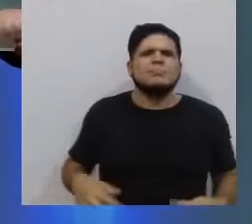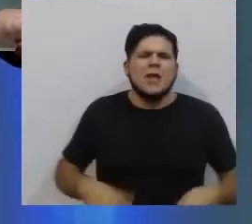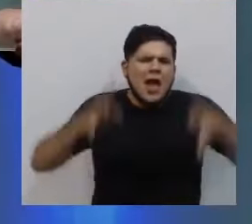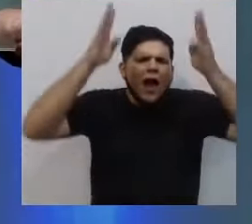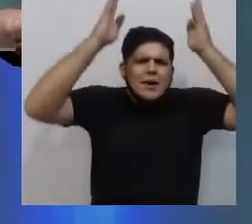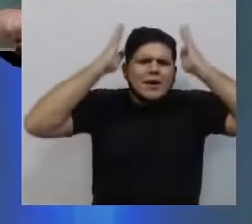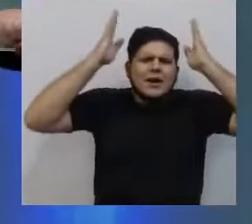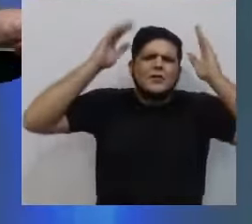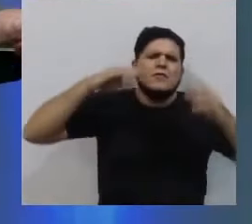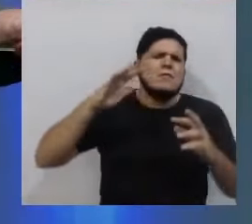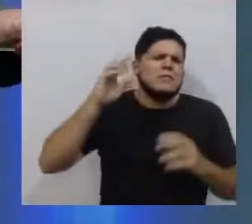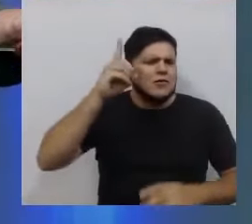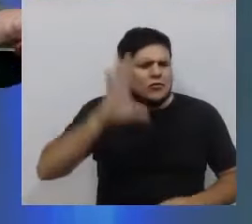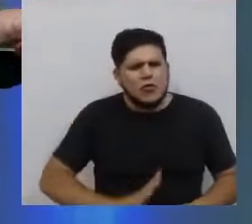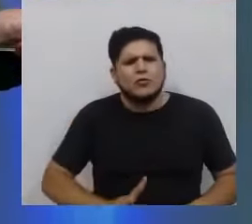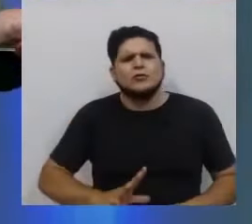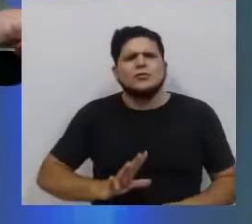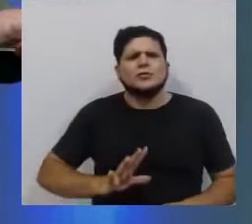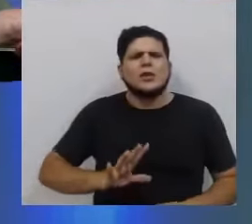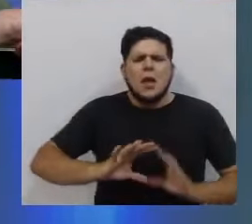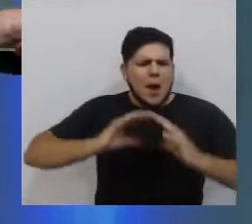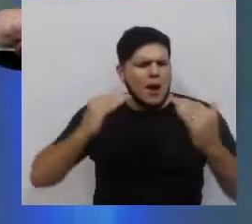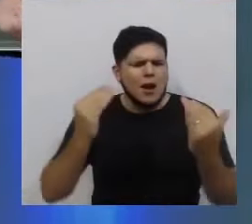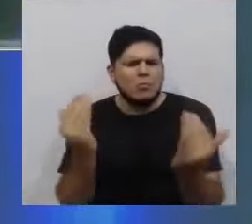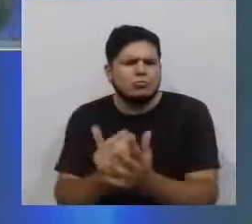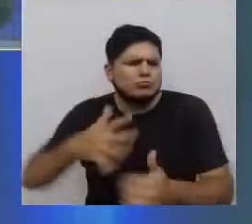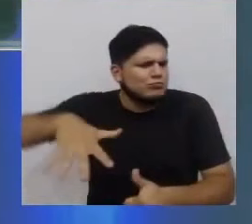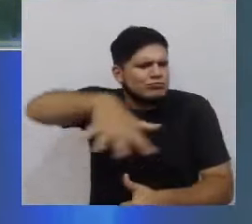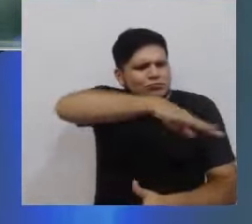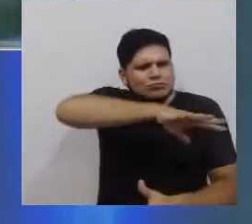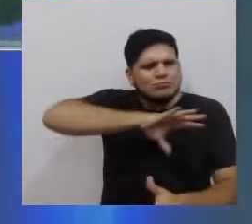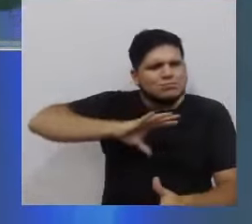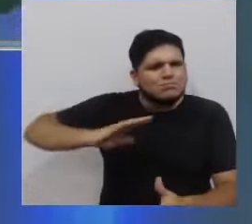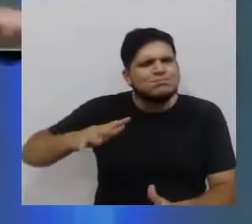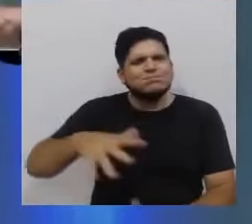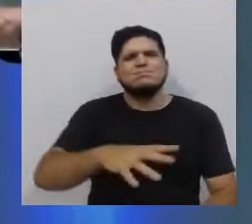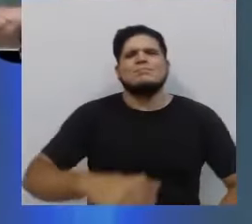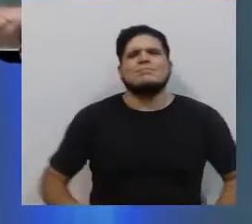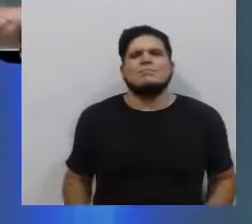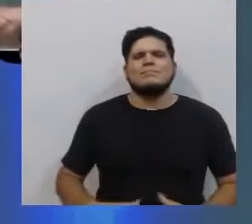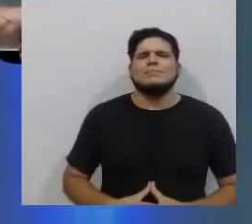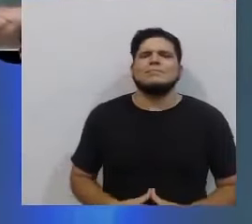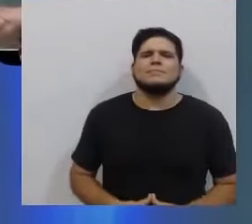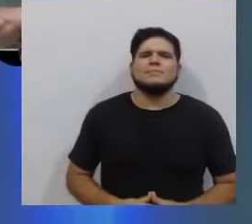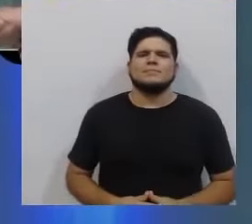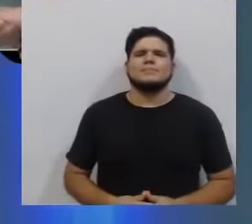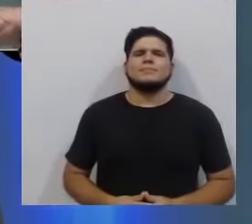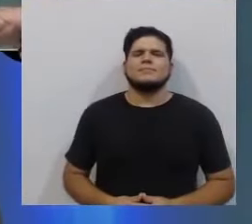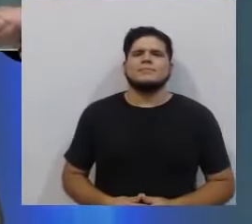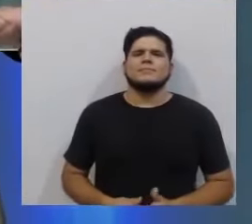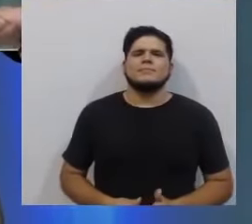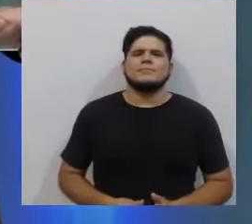reino de dios domina domina domina sobre todos esa es la